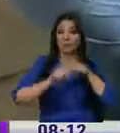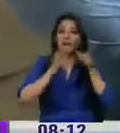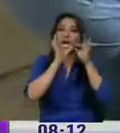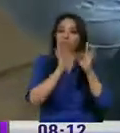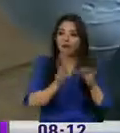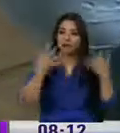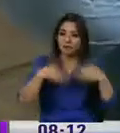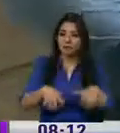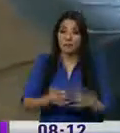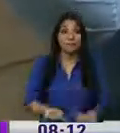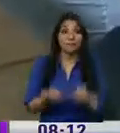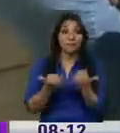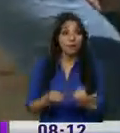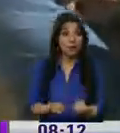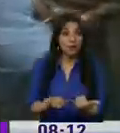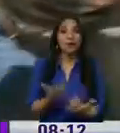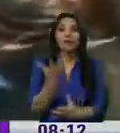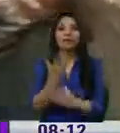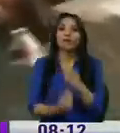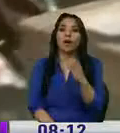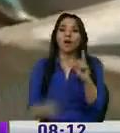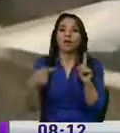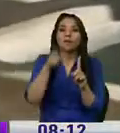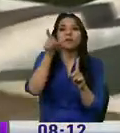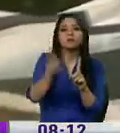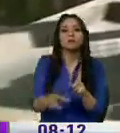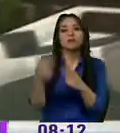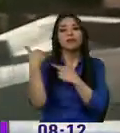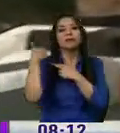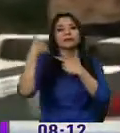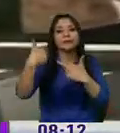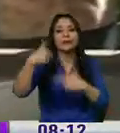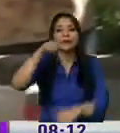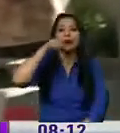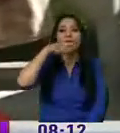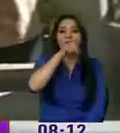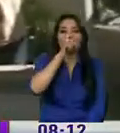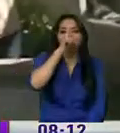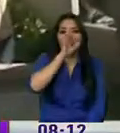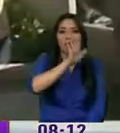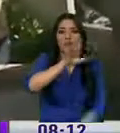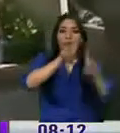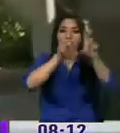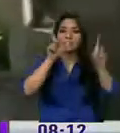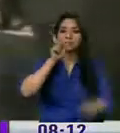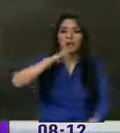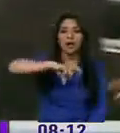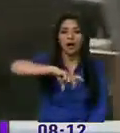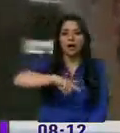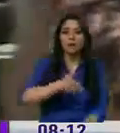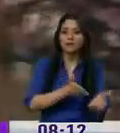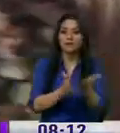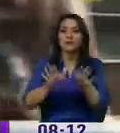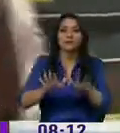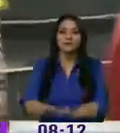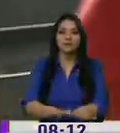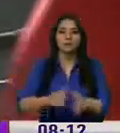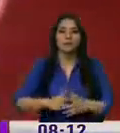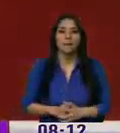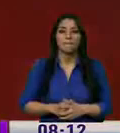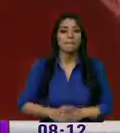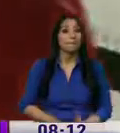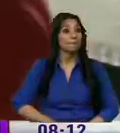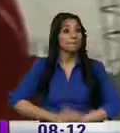hoy es más falla del señor aguatero que se empleado de aquí del agua potable que es lo que da servicio aquí